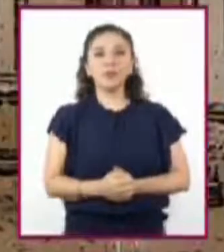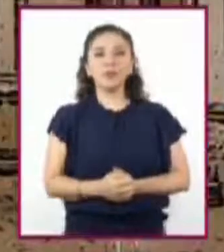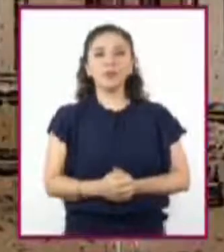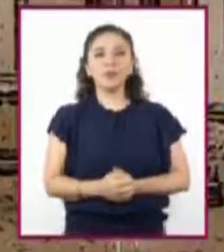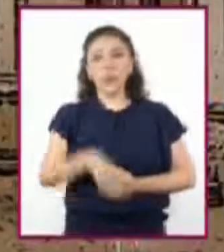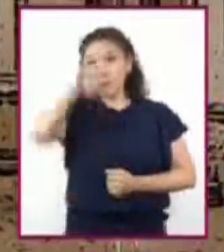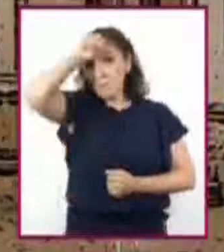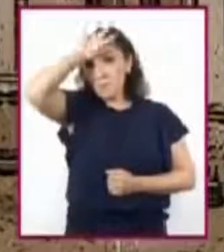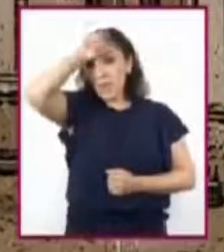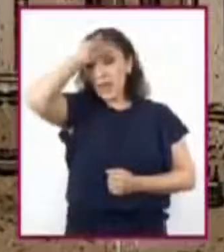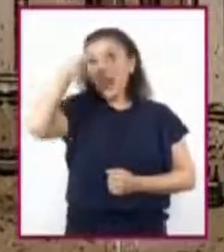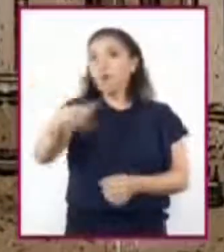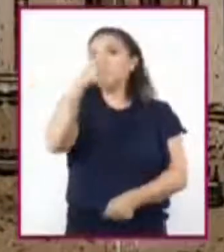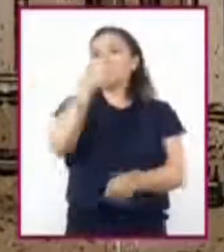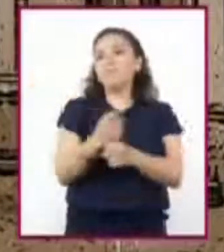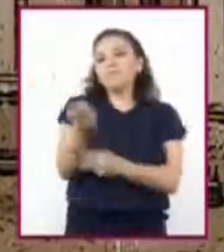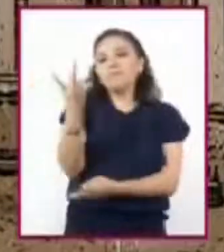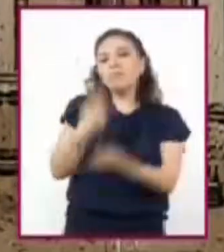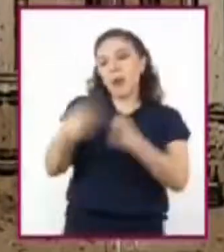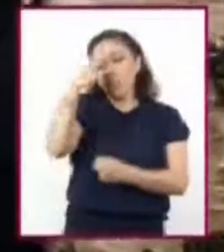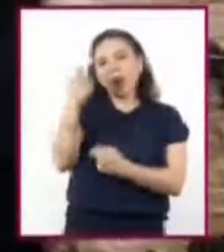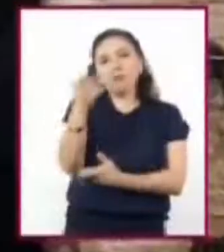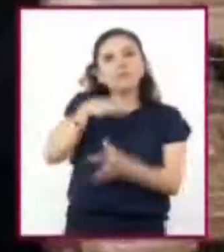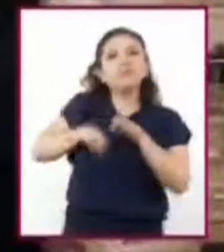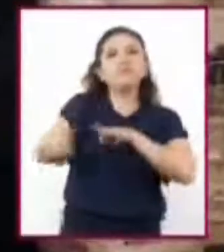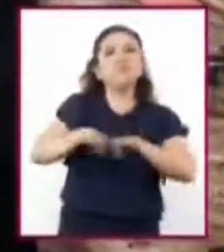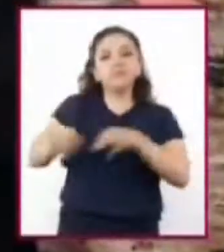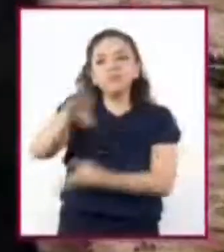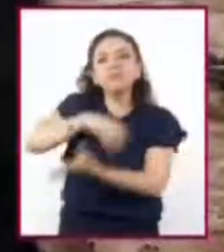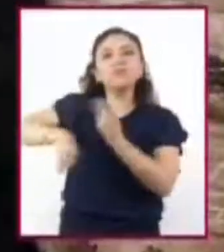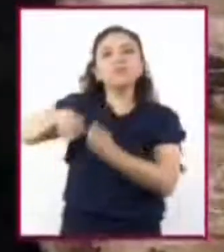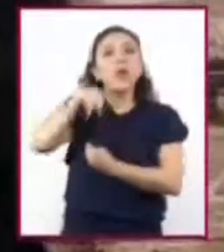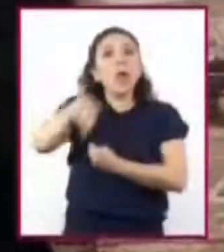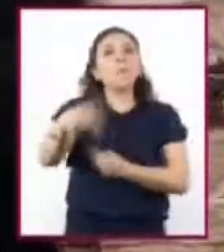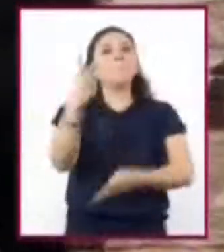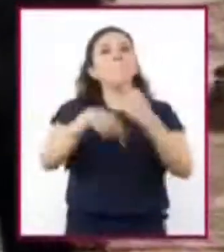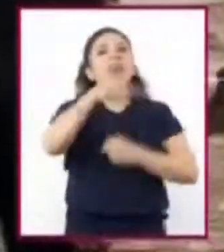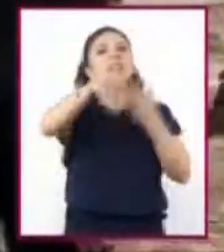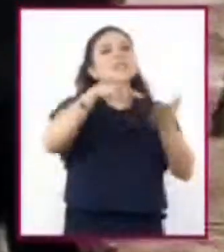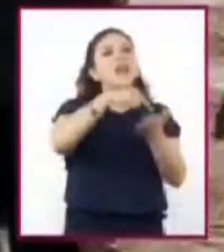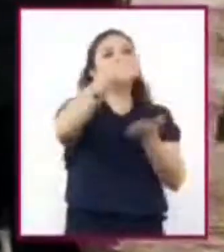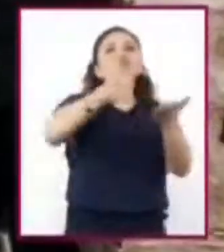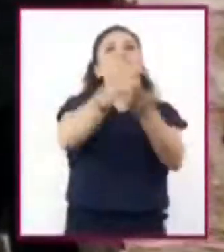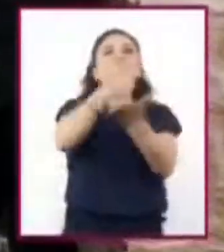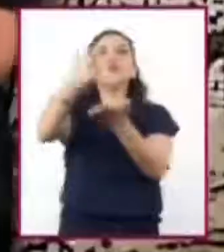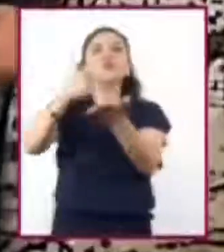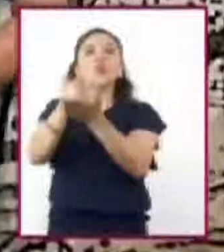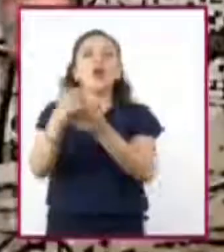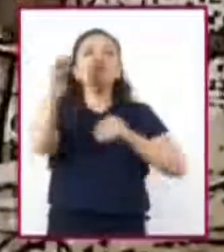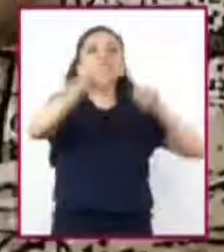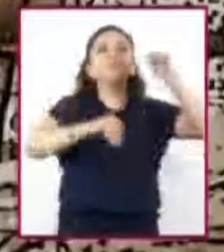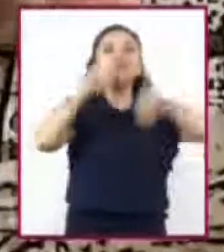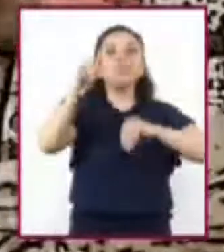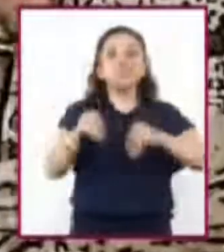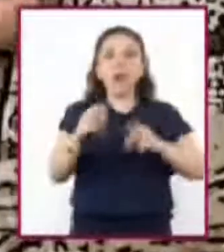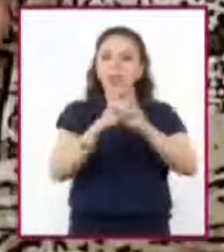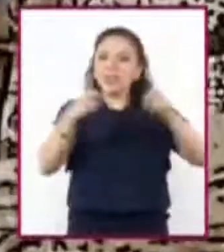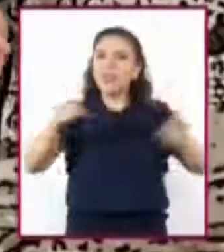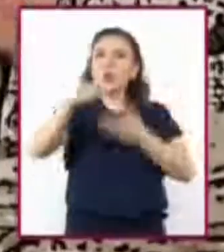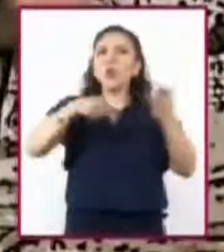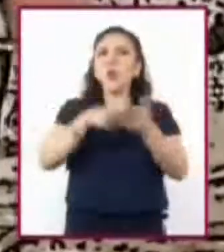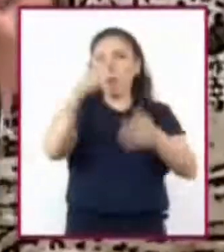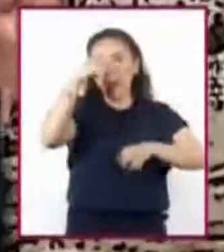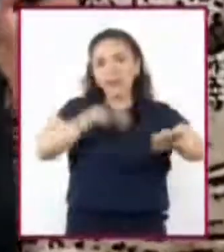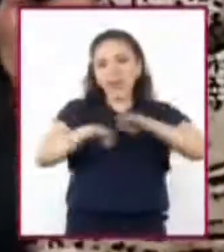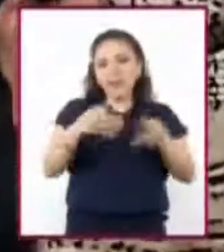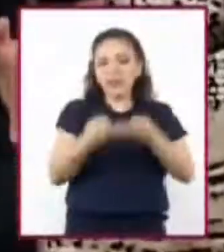La minería fue el pilar de la economía novohispana, ya que impulsó la creación de centros urbanos y de consumo, el desarrollo de zonas